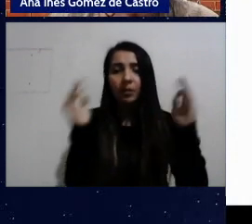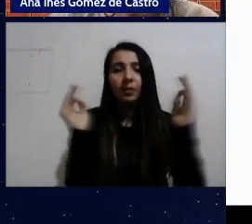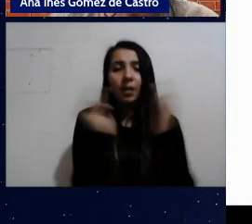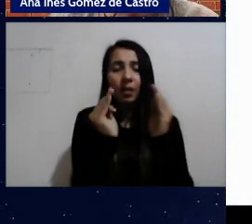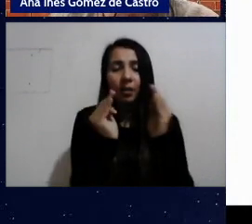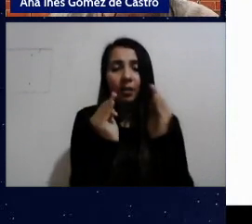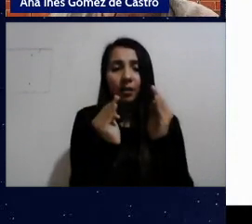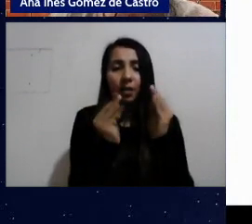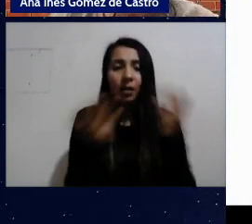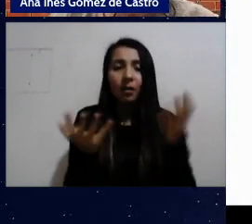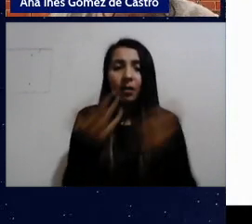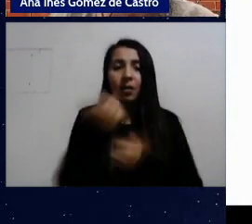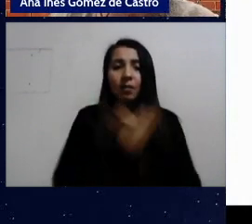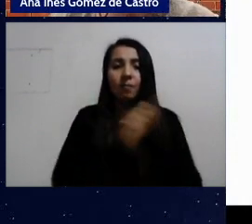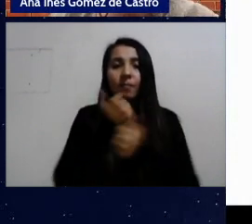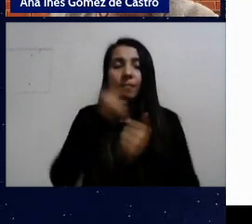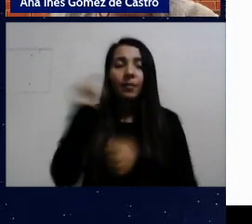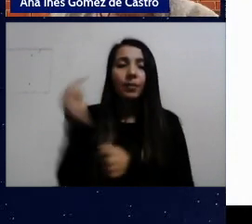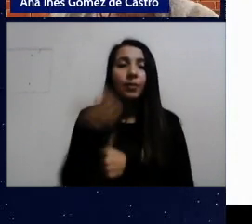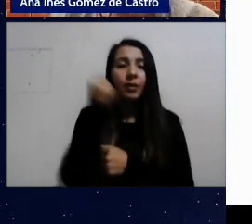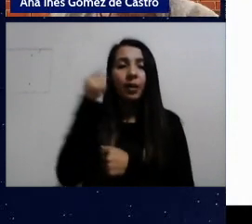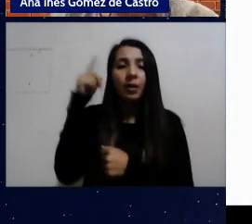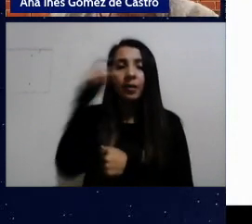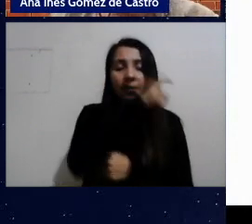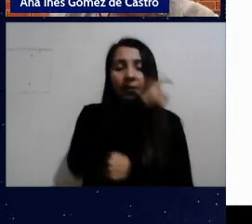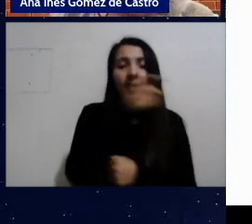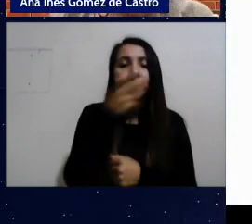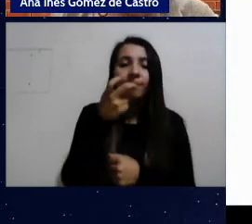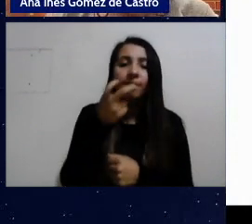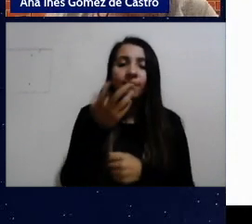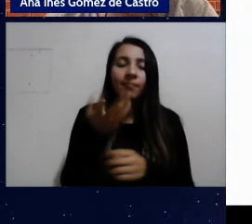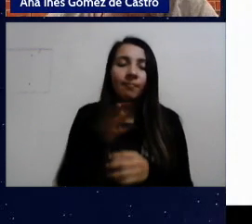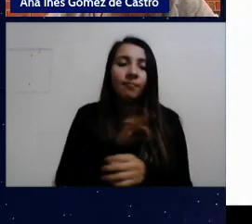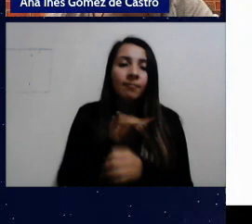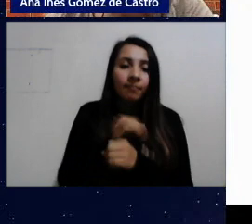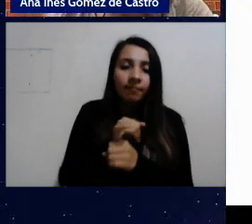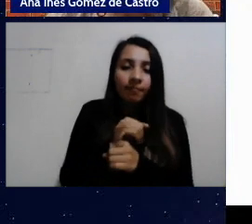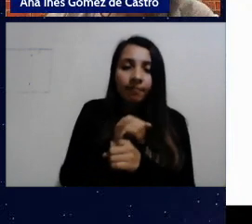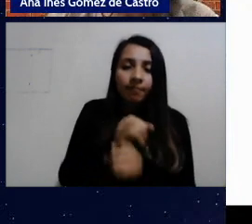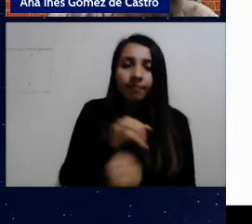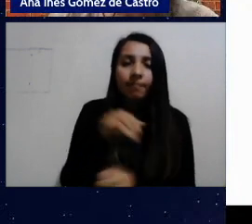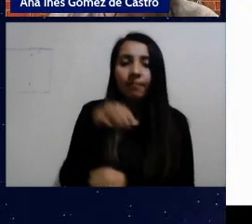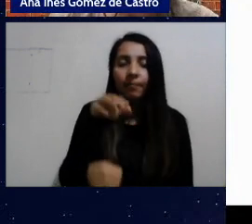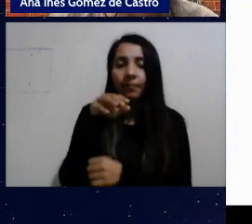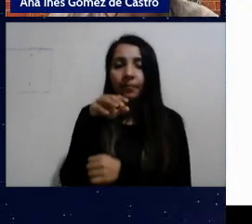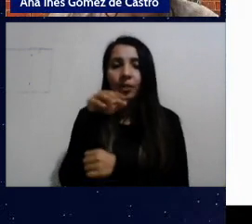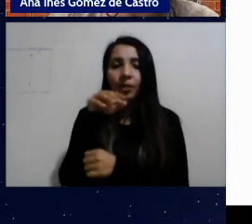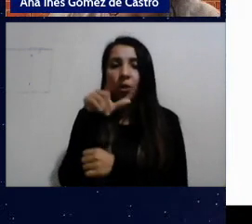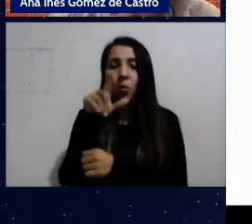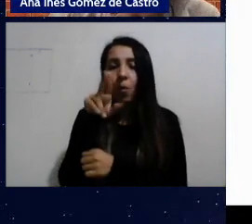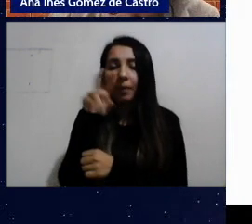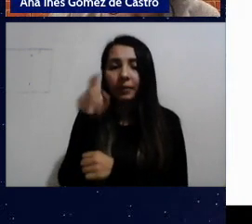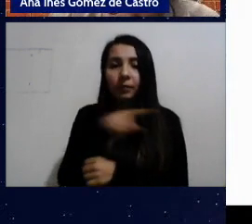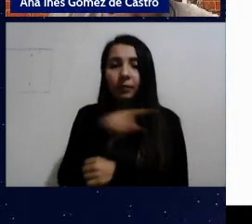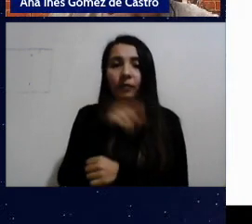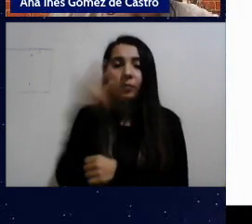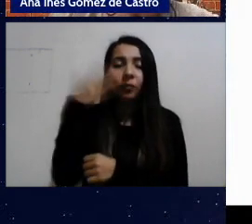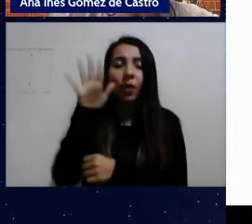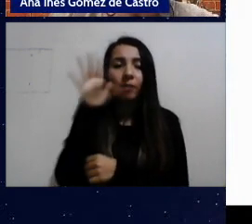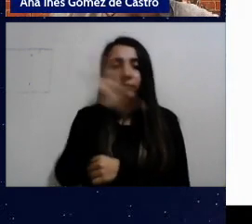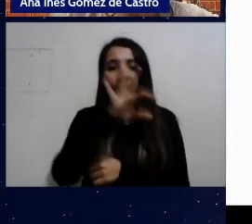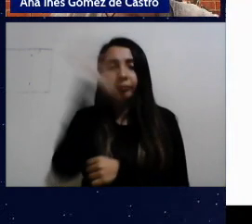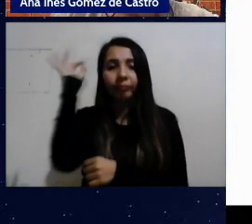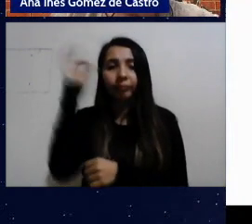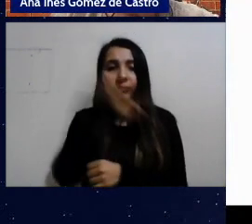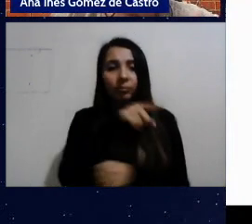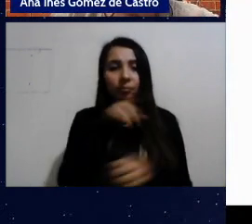tecnológico que, bueno, pues hay misiones como la misión LUBEX, que ha sido seleccionada como flagship por la